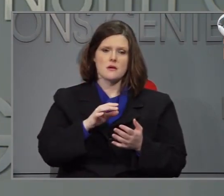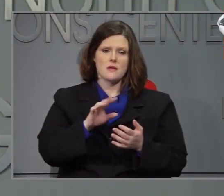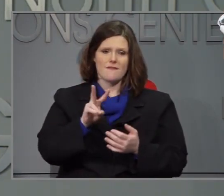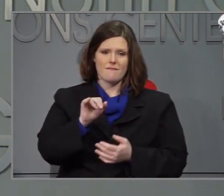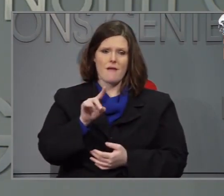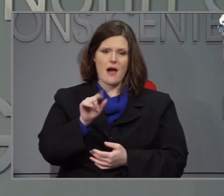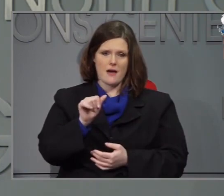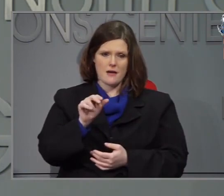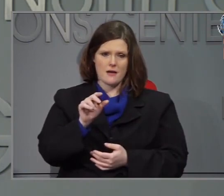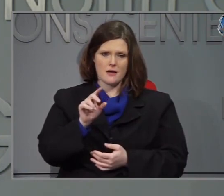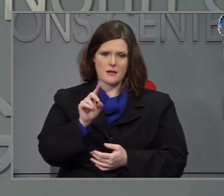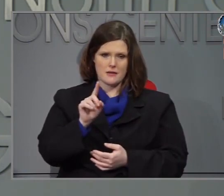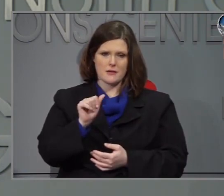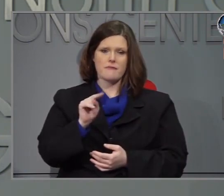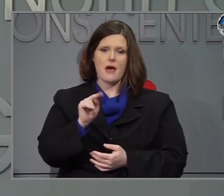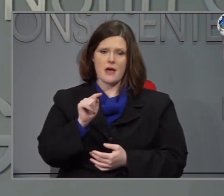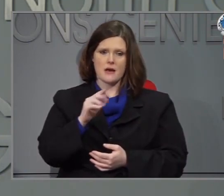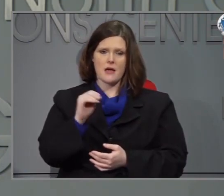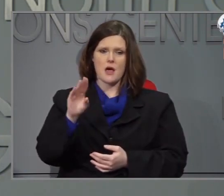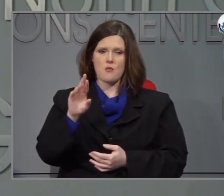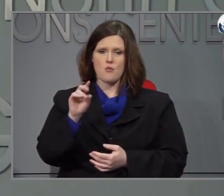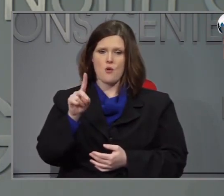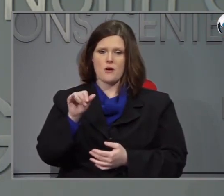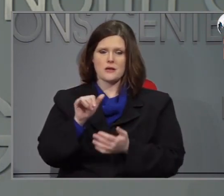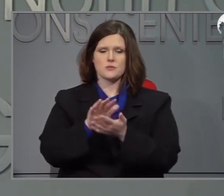me preguntas con respecto a medicinas